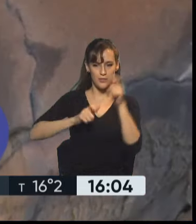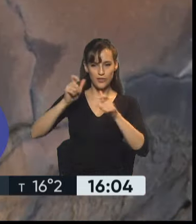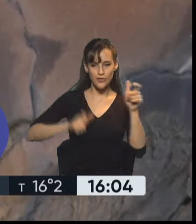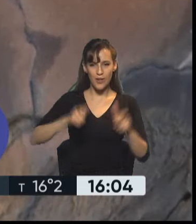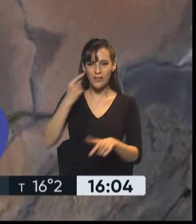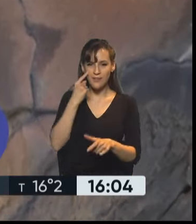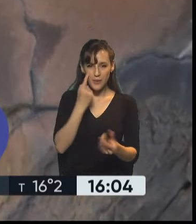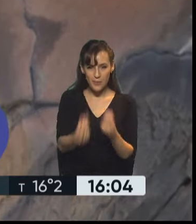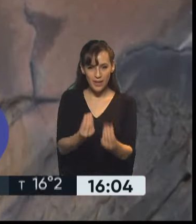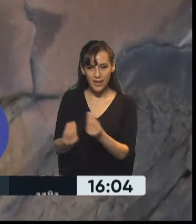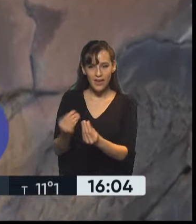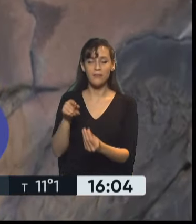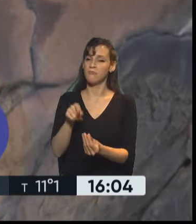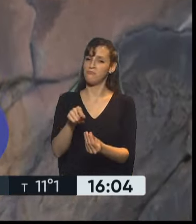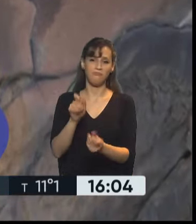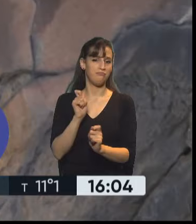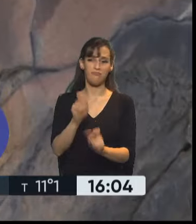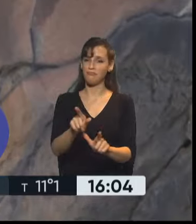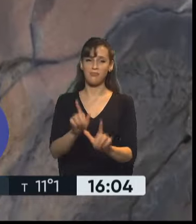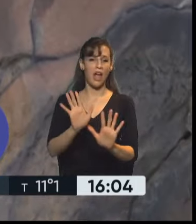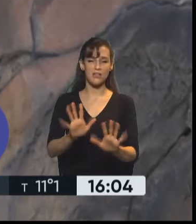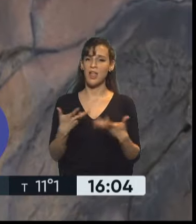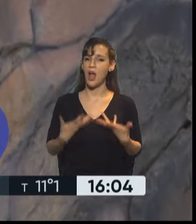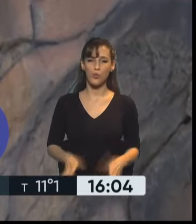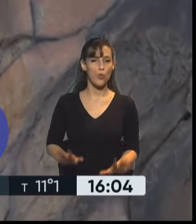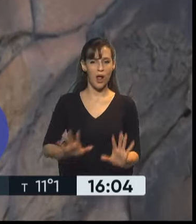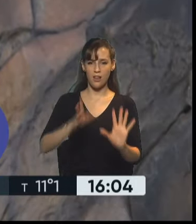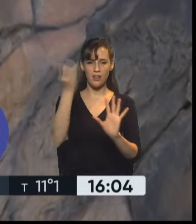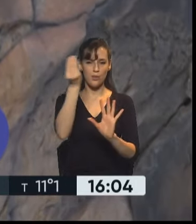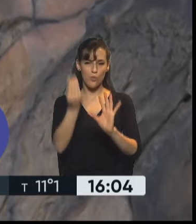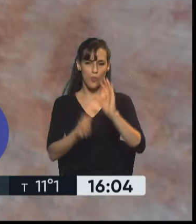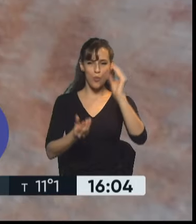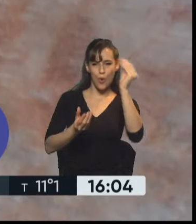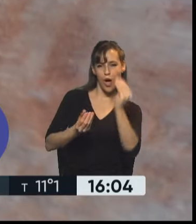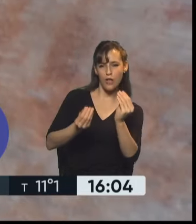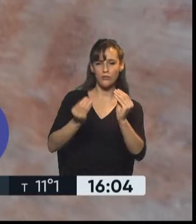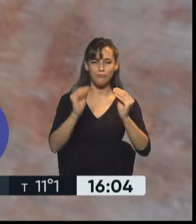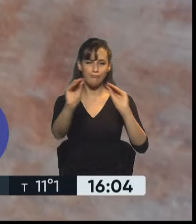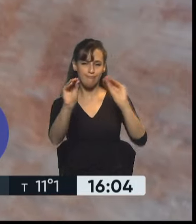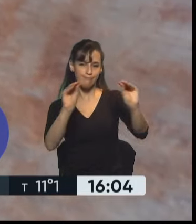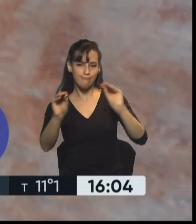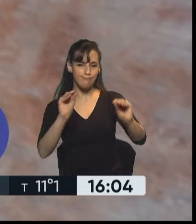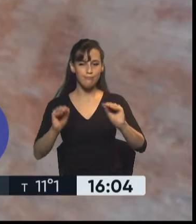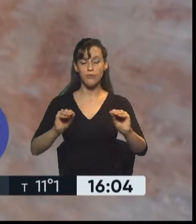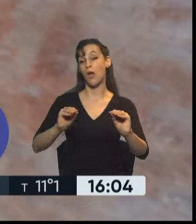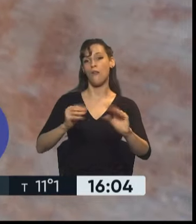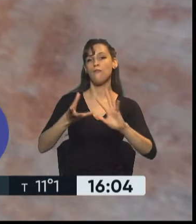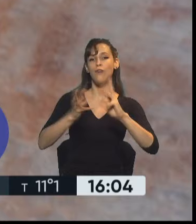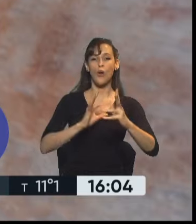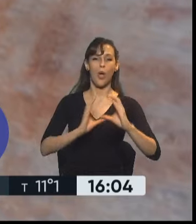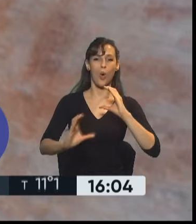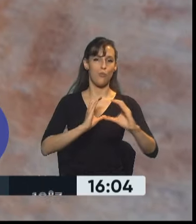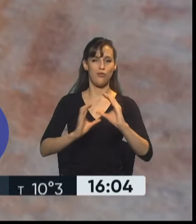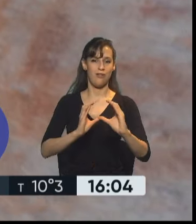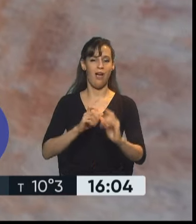expresaban sus simbolismos, sus representaciones, sus formas de comunicarse y de señalización y apropiación del espacio,